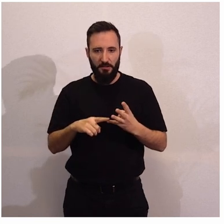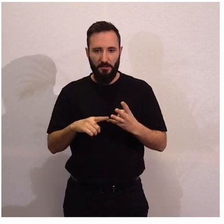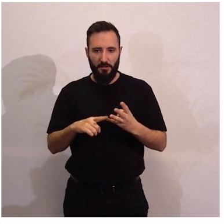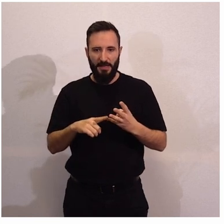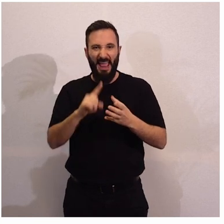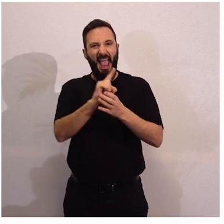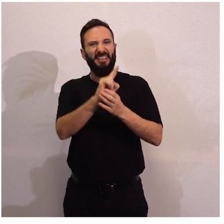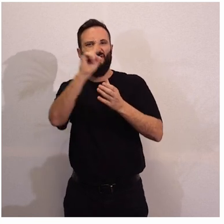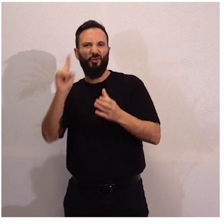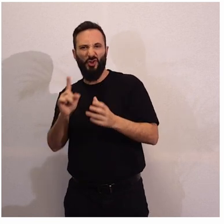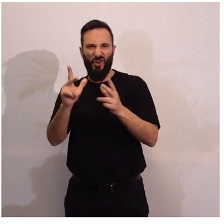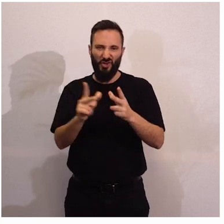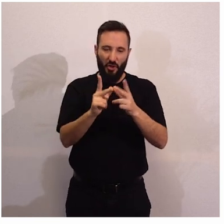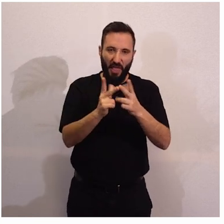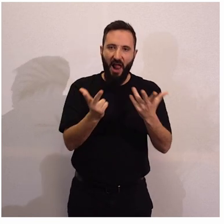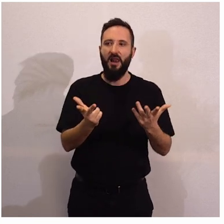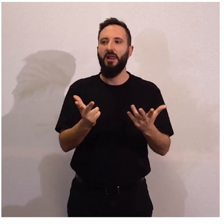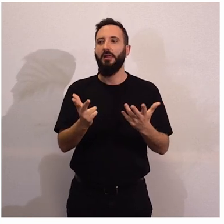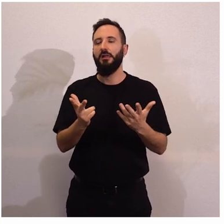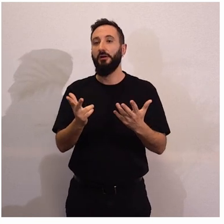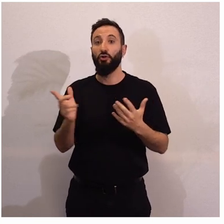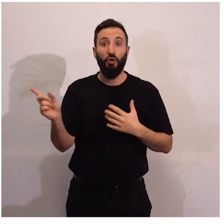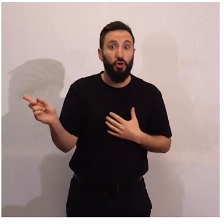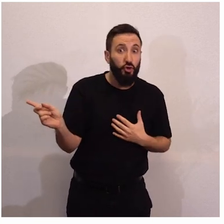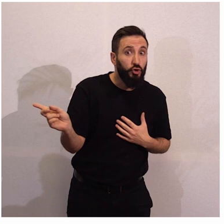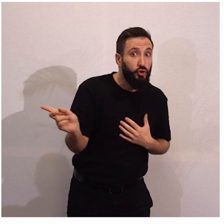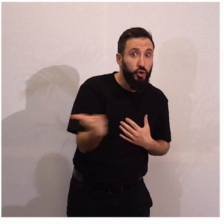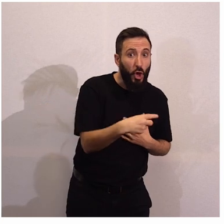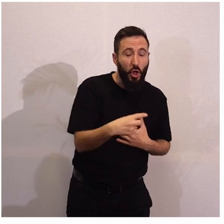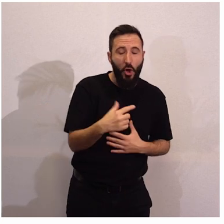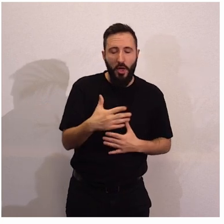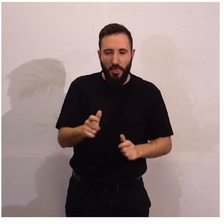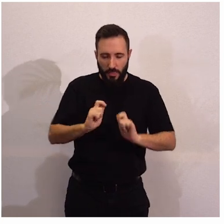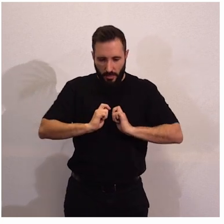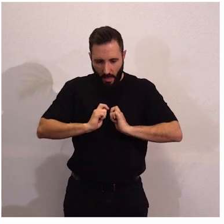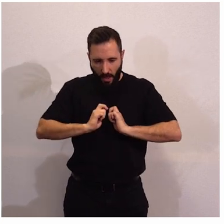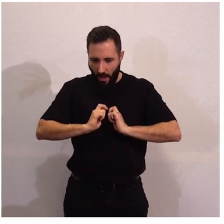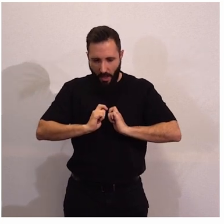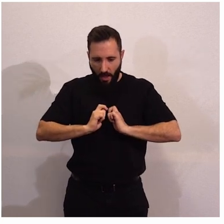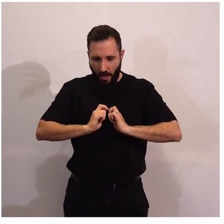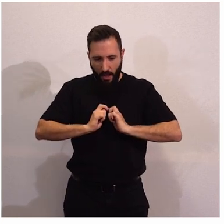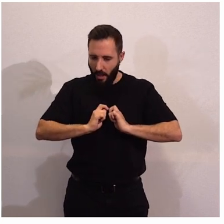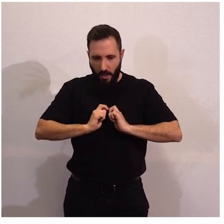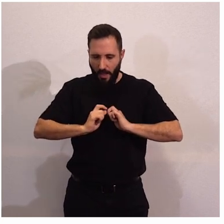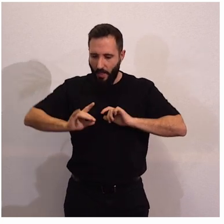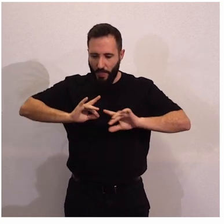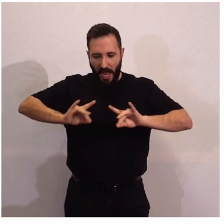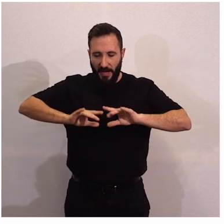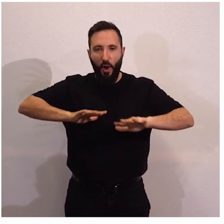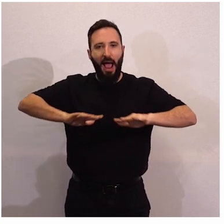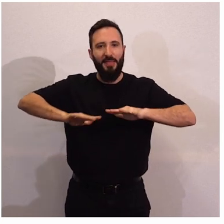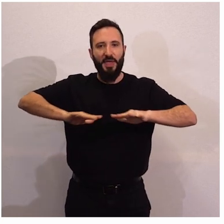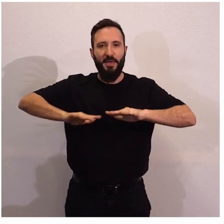poco exclusión social, pues todo eso para mí es terreno de activismo.